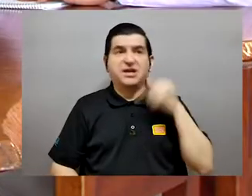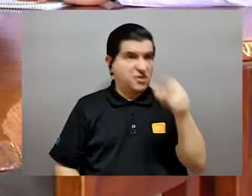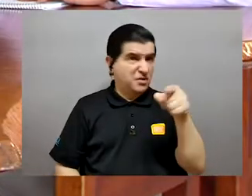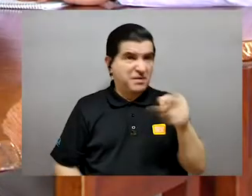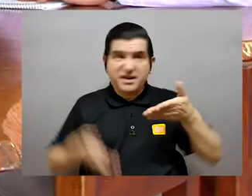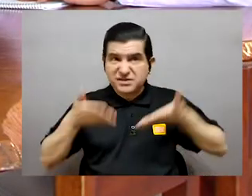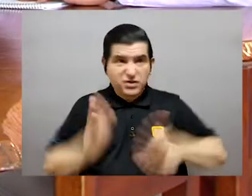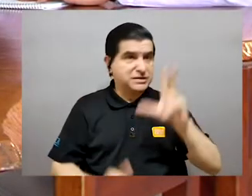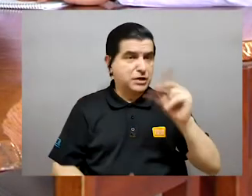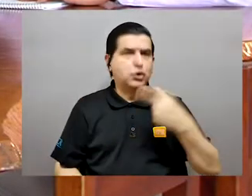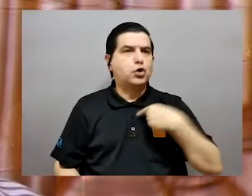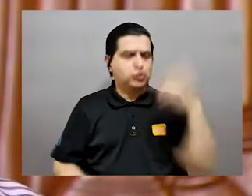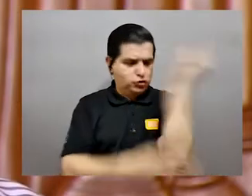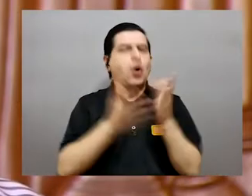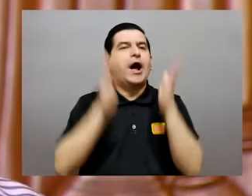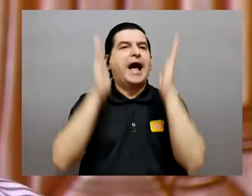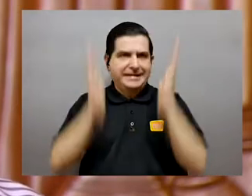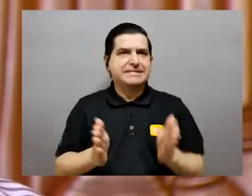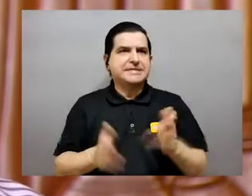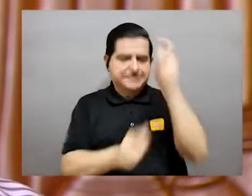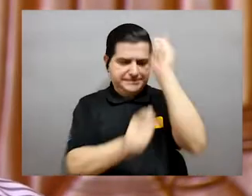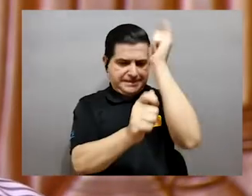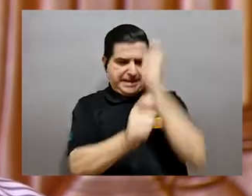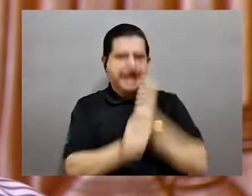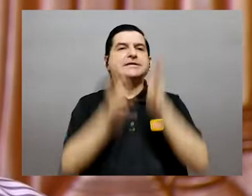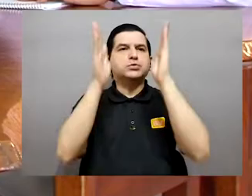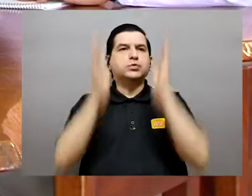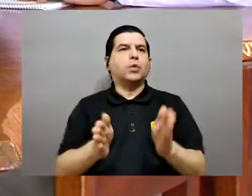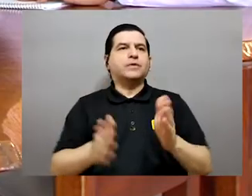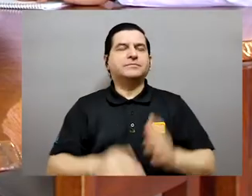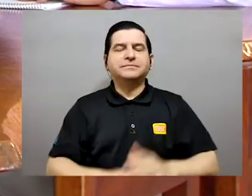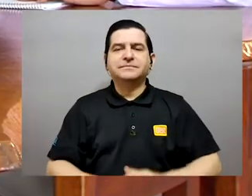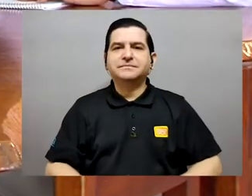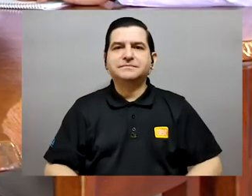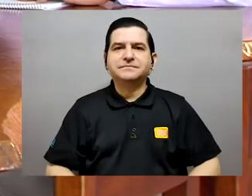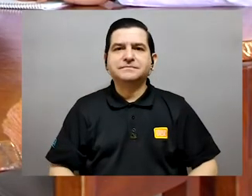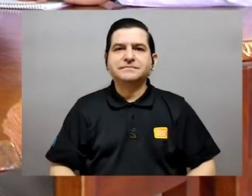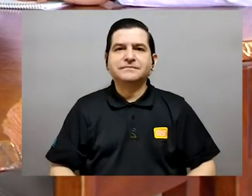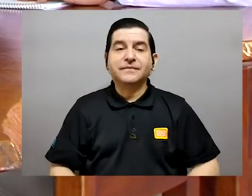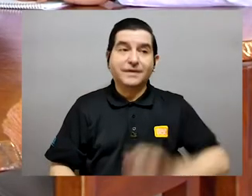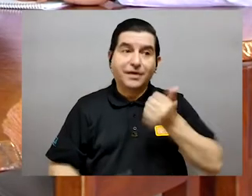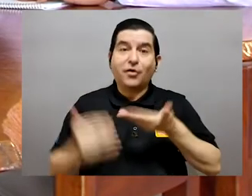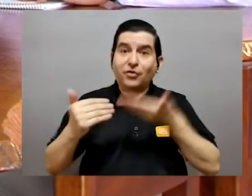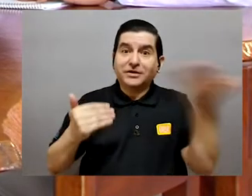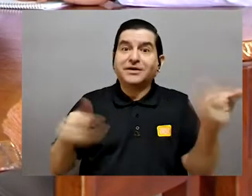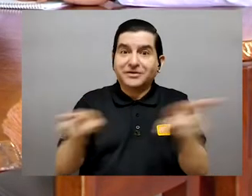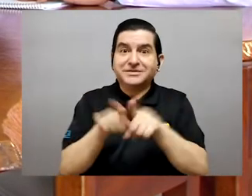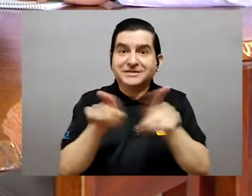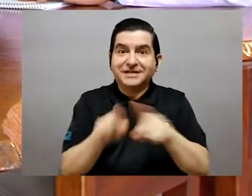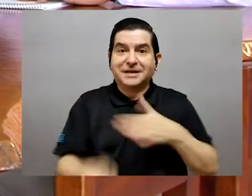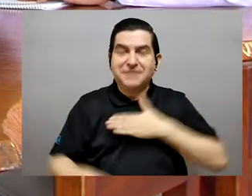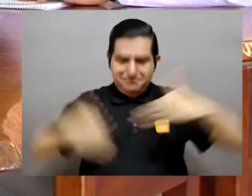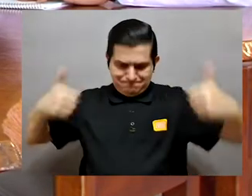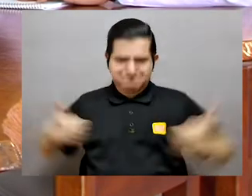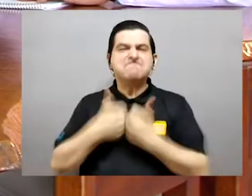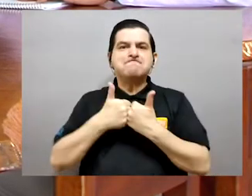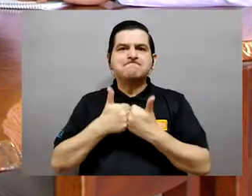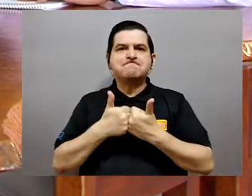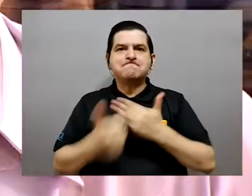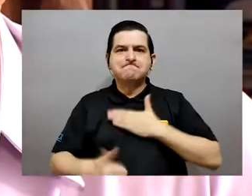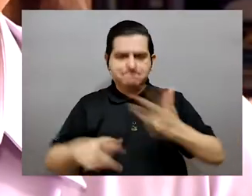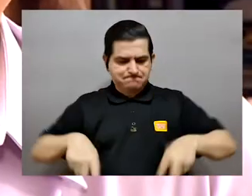Giselle, Pablo y Juan. Ajá. Una familia que le ayuda a esculpir sus obras y